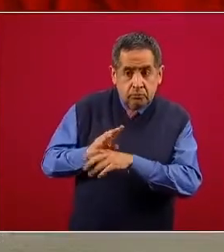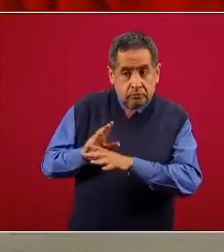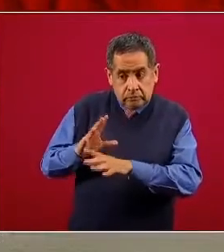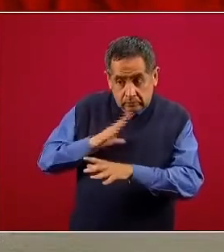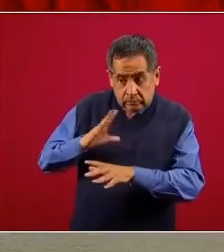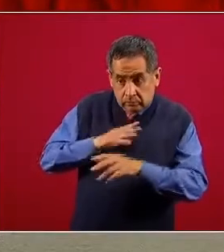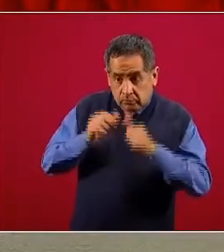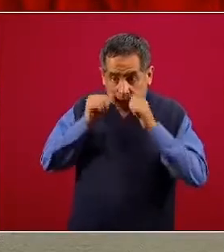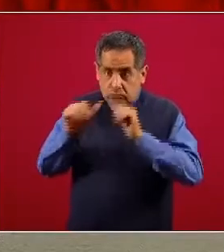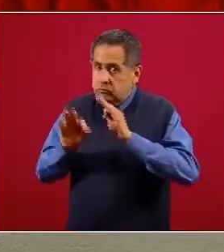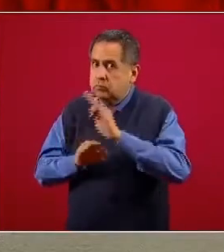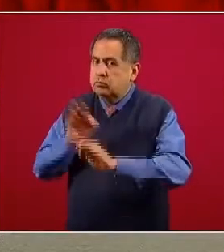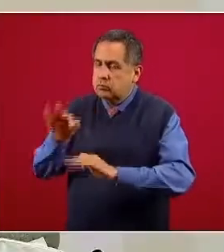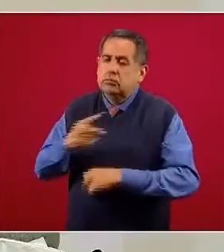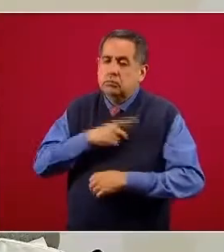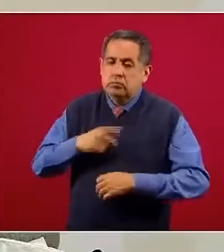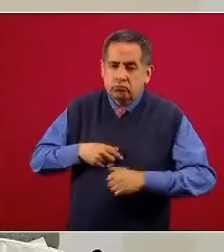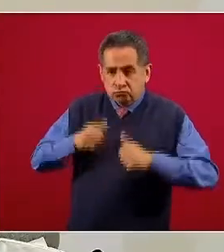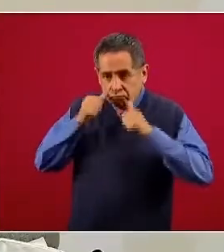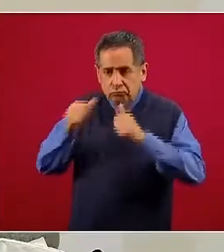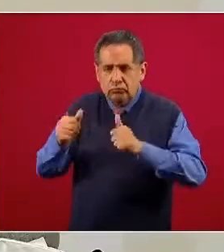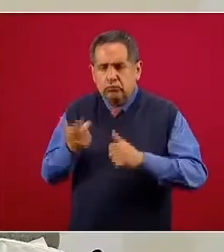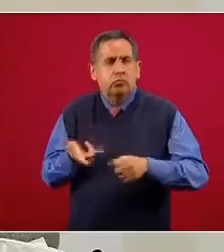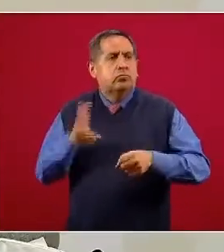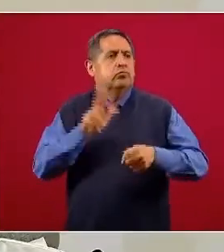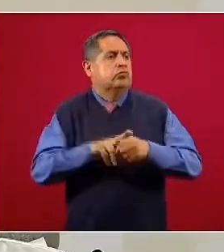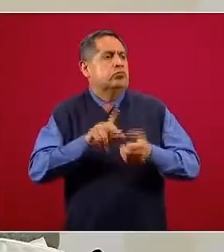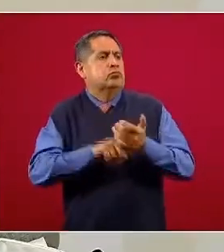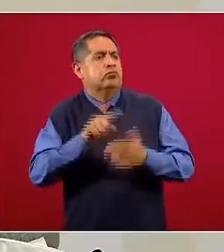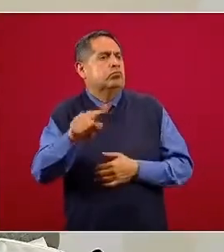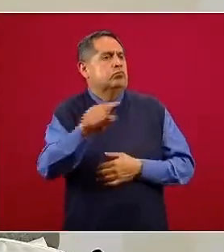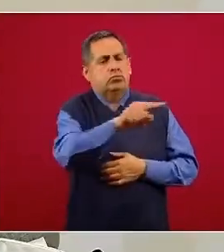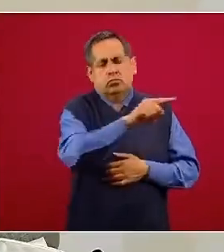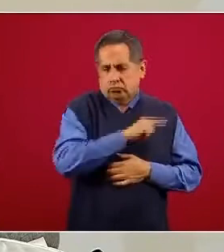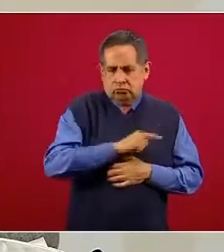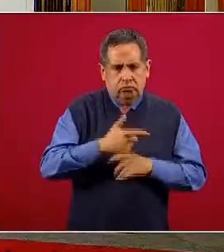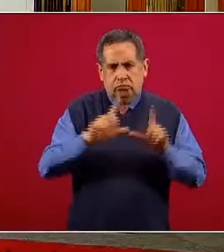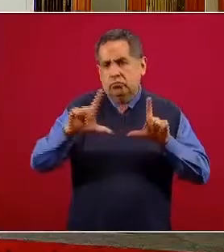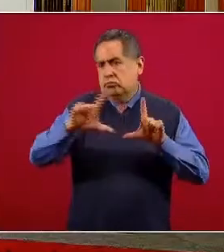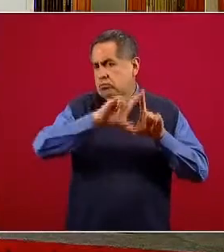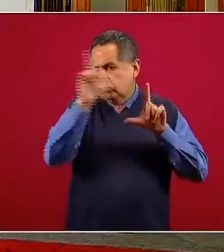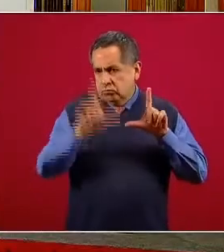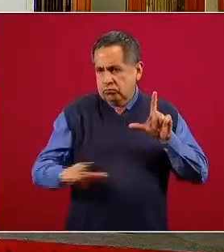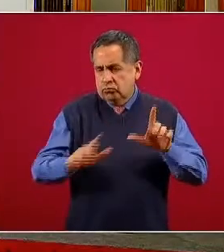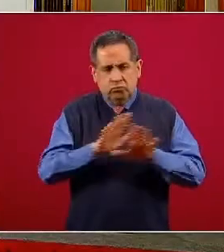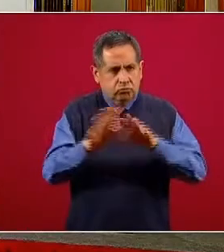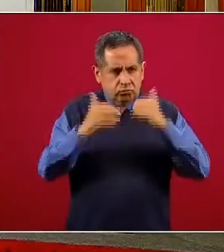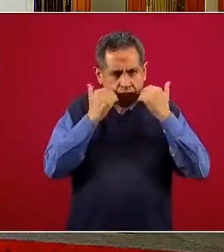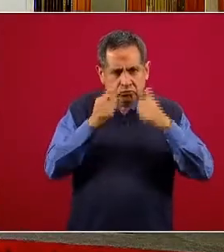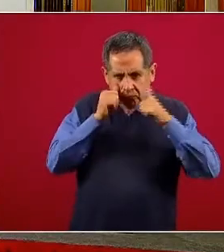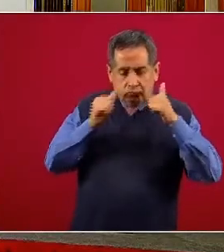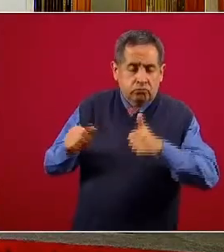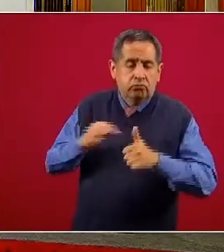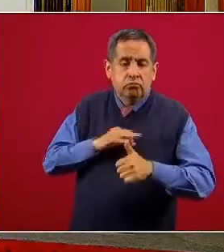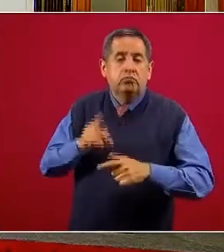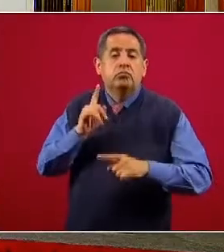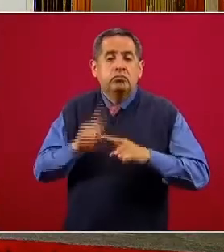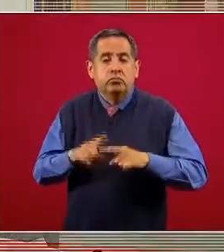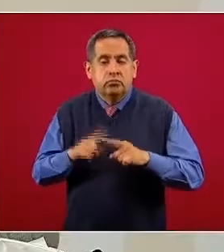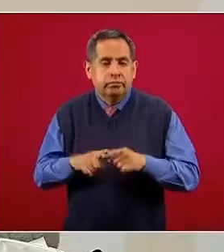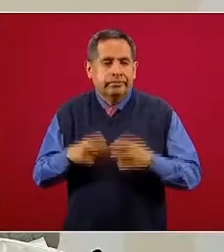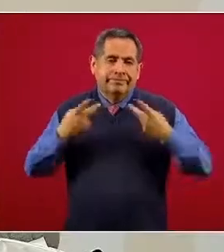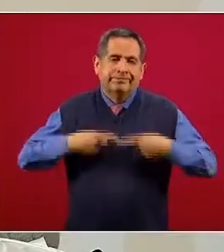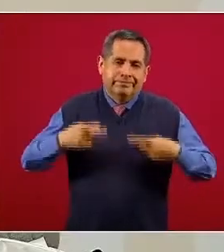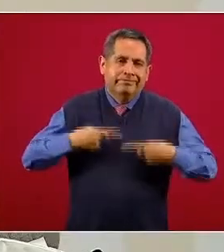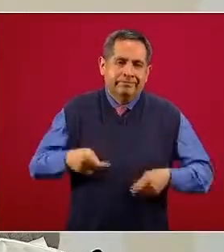ser atendidos en algún hospital de la Red Pública Nacional de Atención a la Salud es el recurso